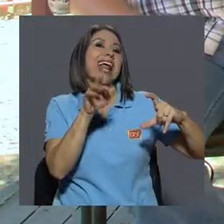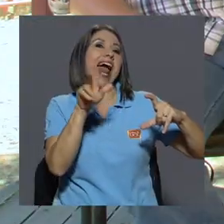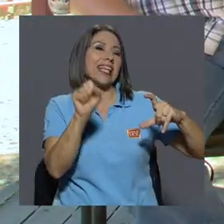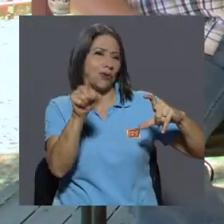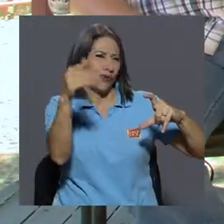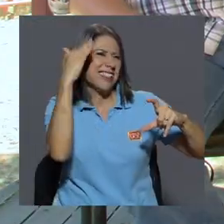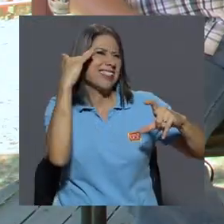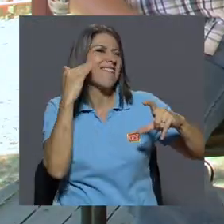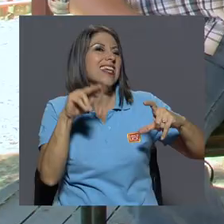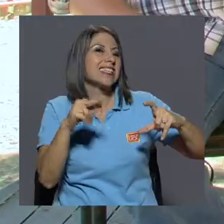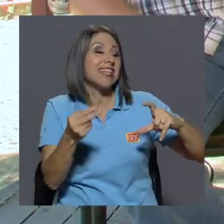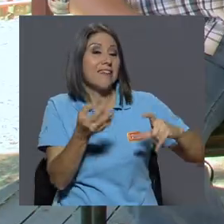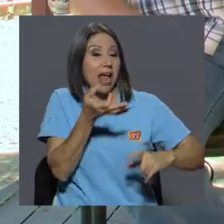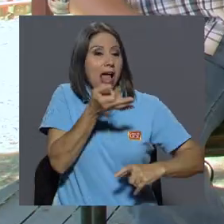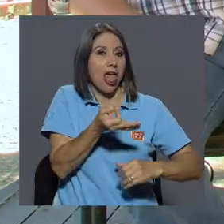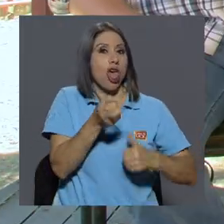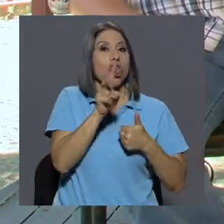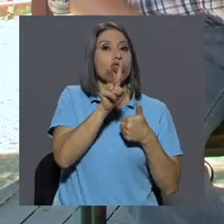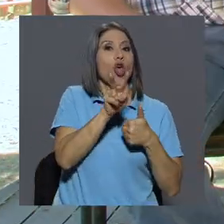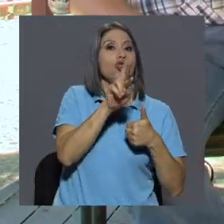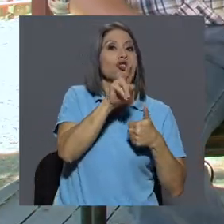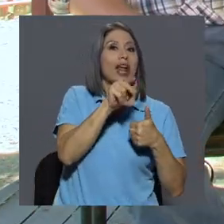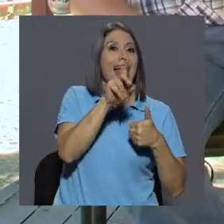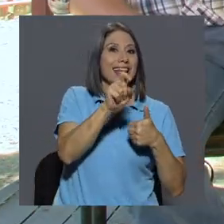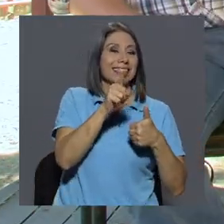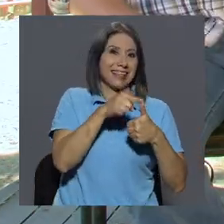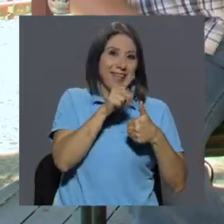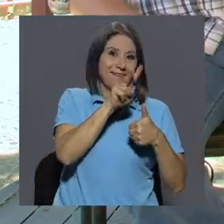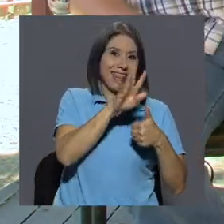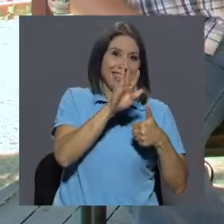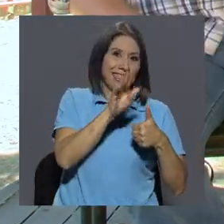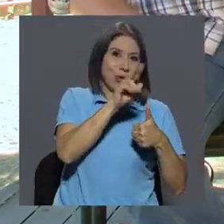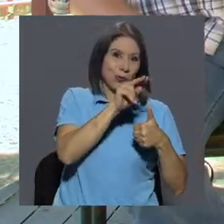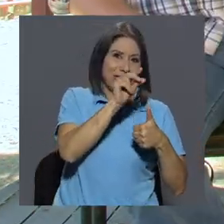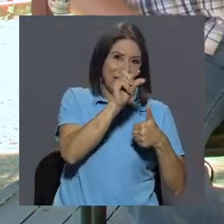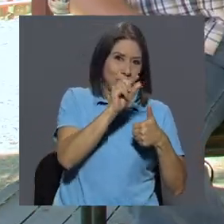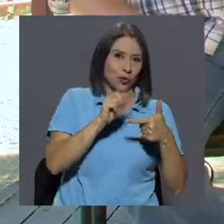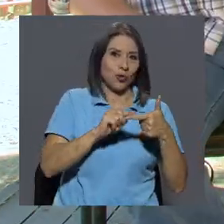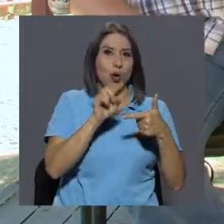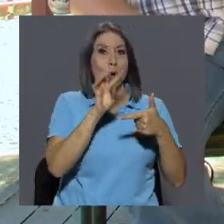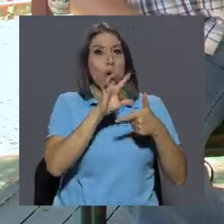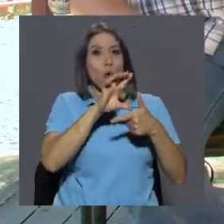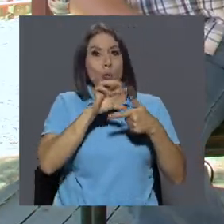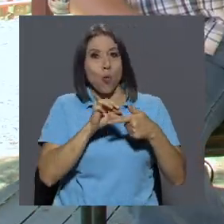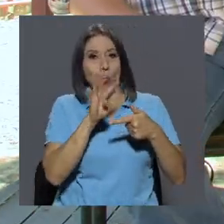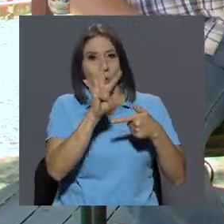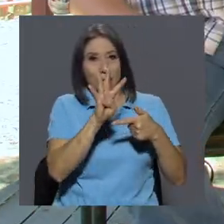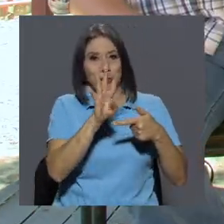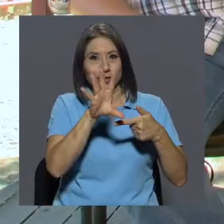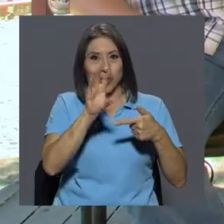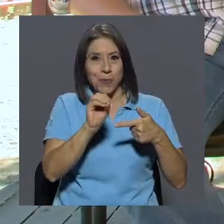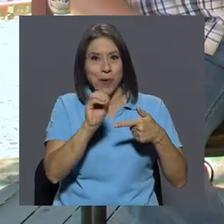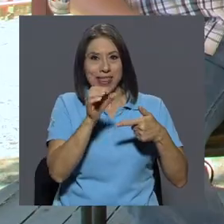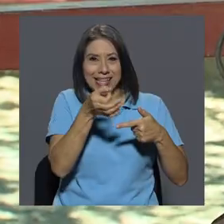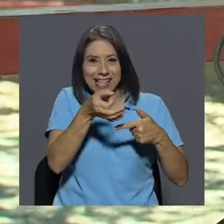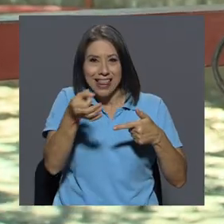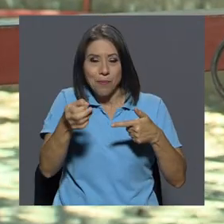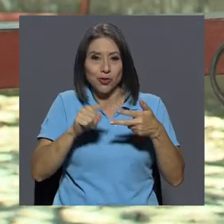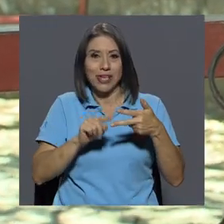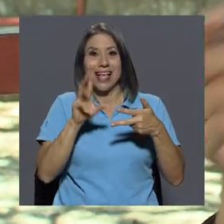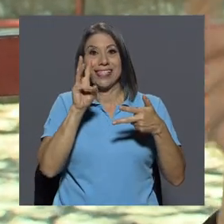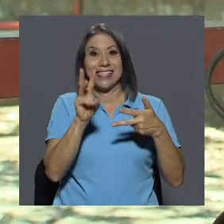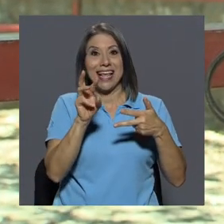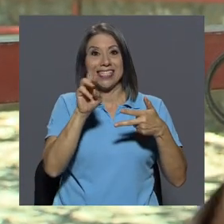Sería bueno explicar. 2 reales eran una peseta. 4 reales, 50 céntimos. 6 reales, 75